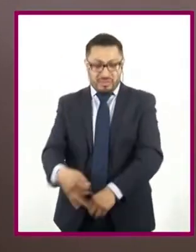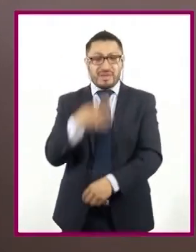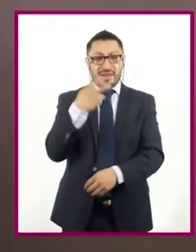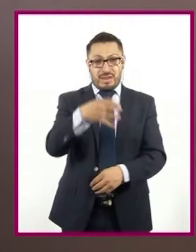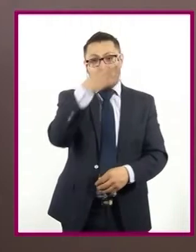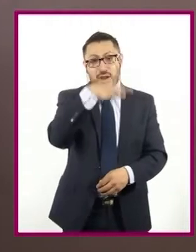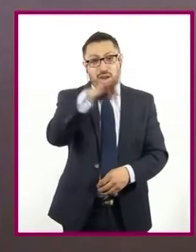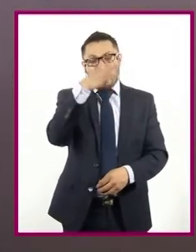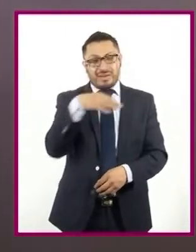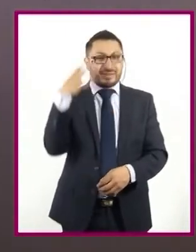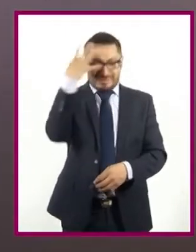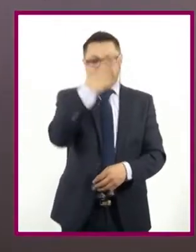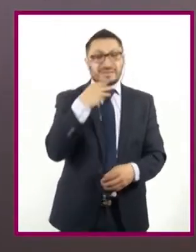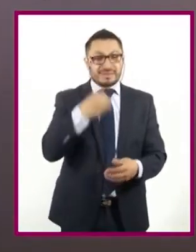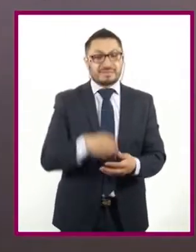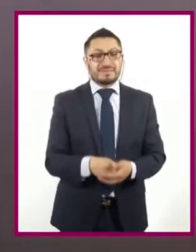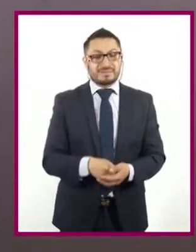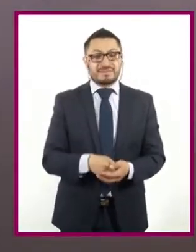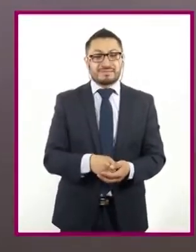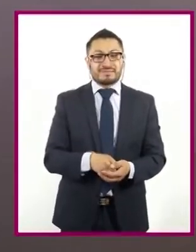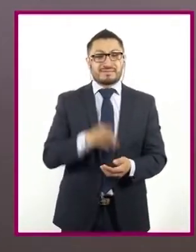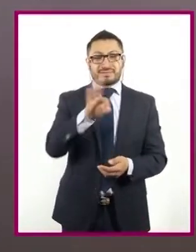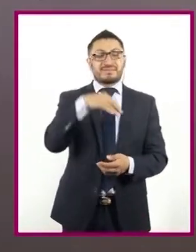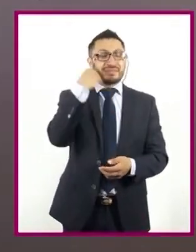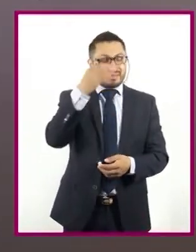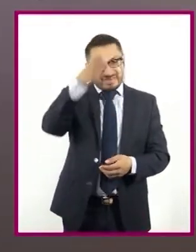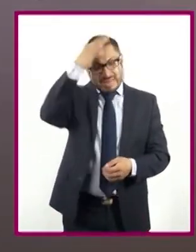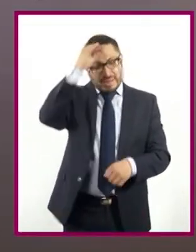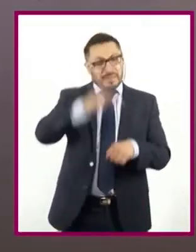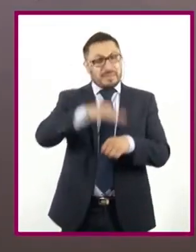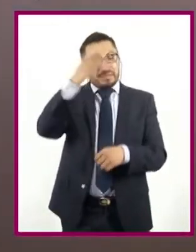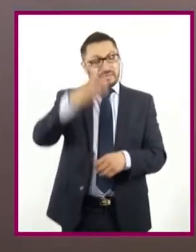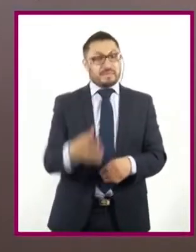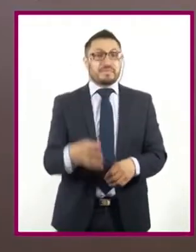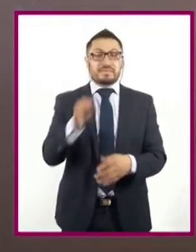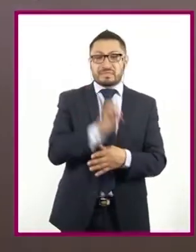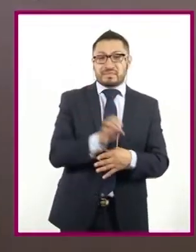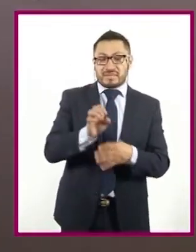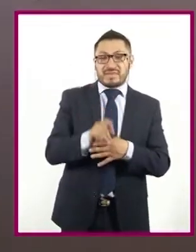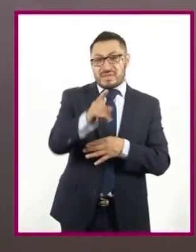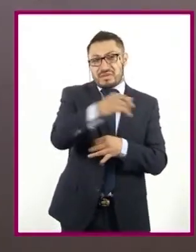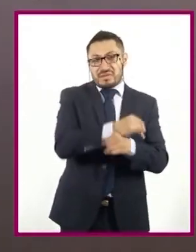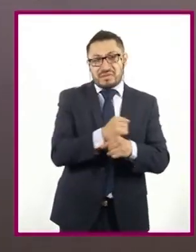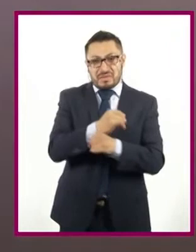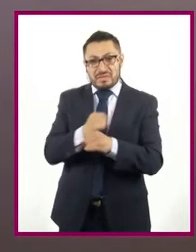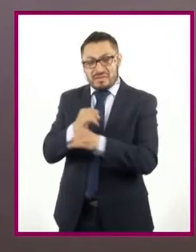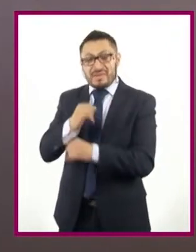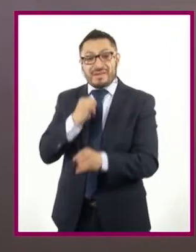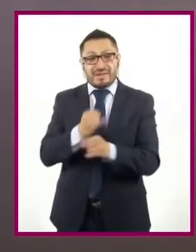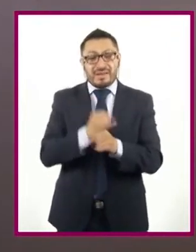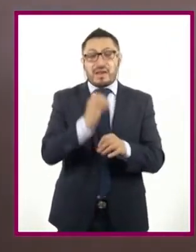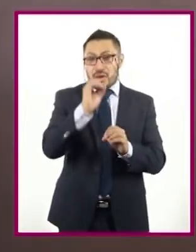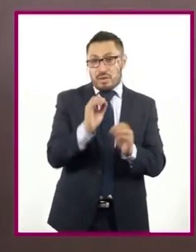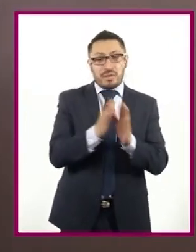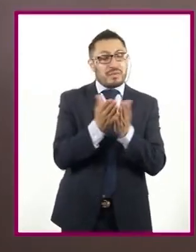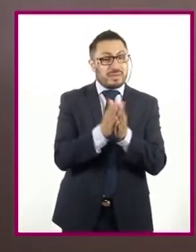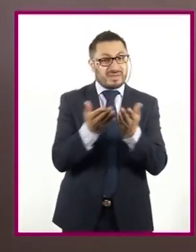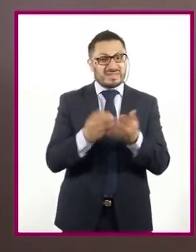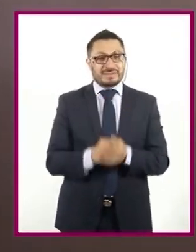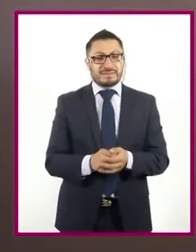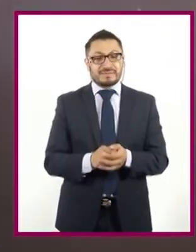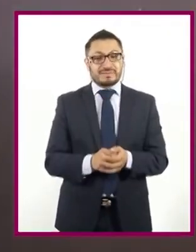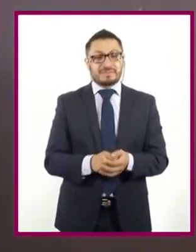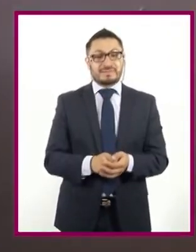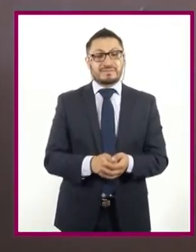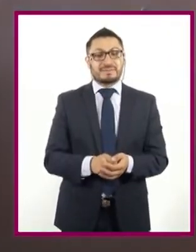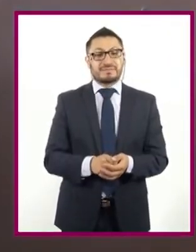muy, muy preciosa. Si te quedaste con ganas de aprender más, puedes investigarlo en el internet o en los libros.